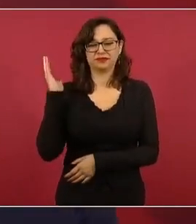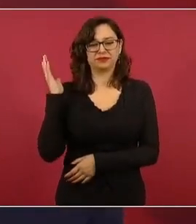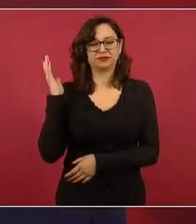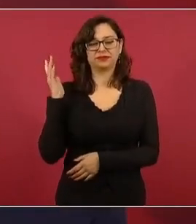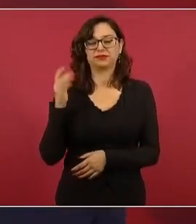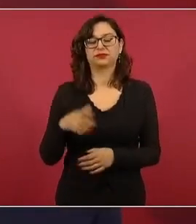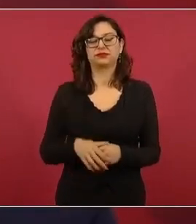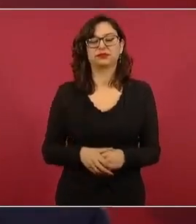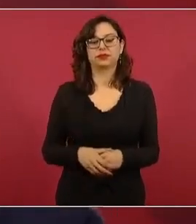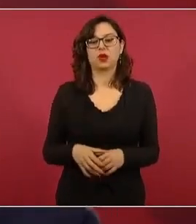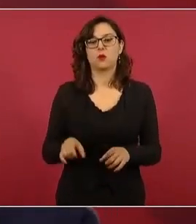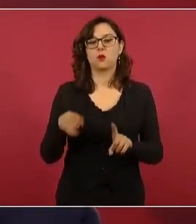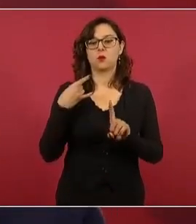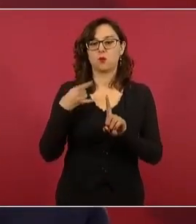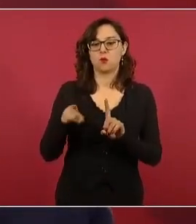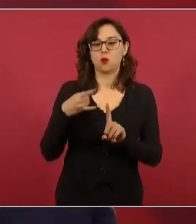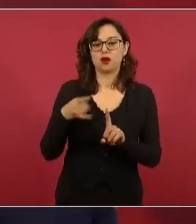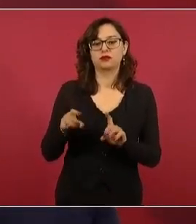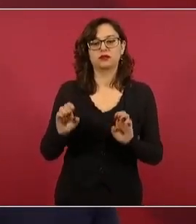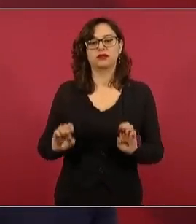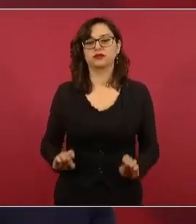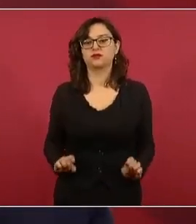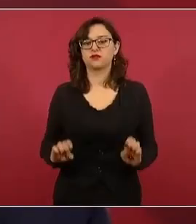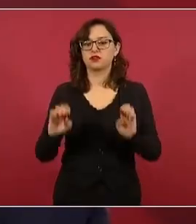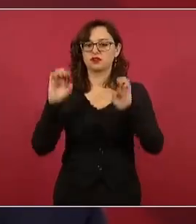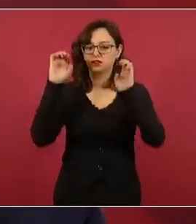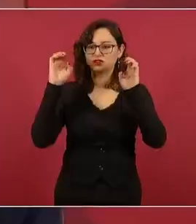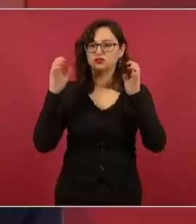todas las puertas, los edificios